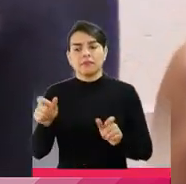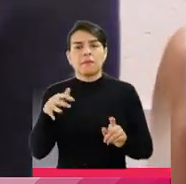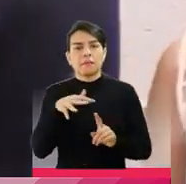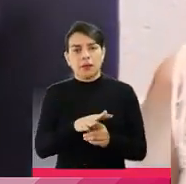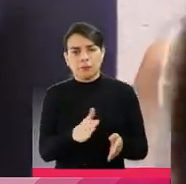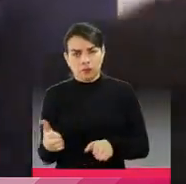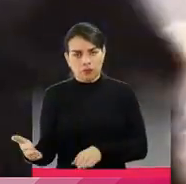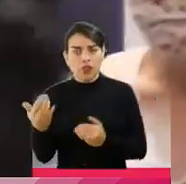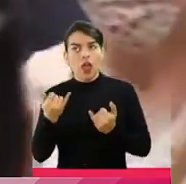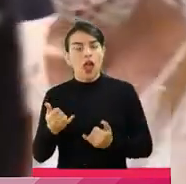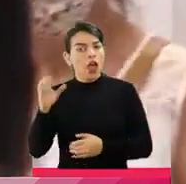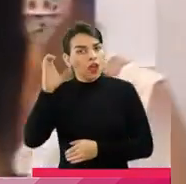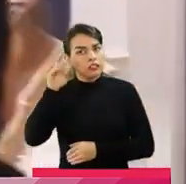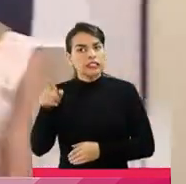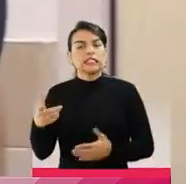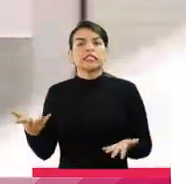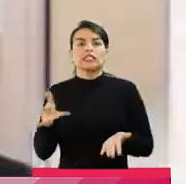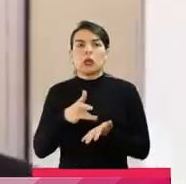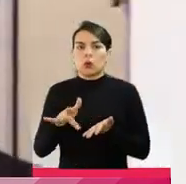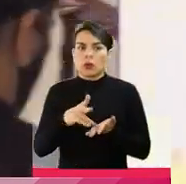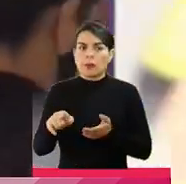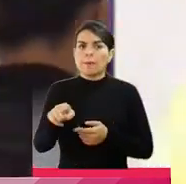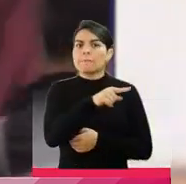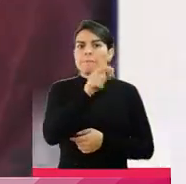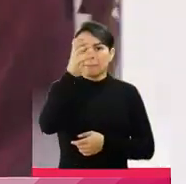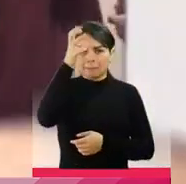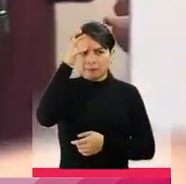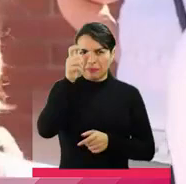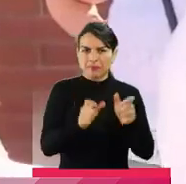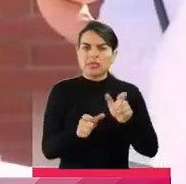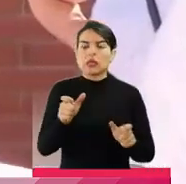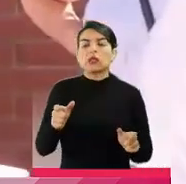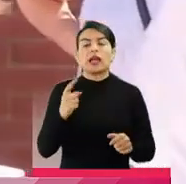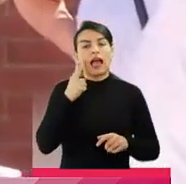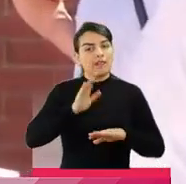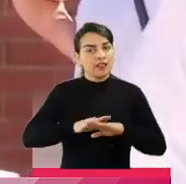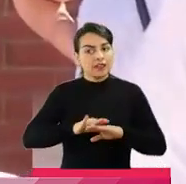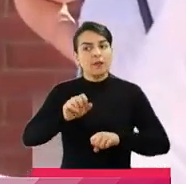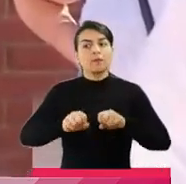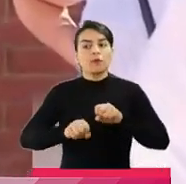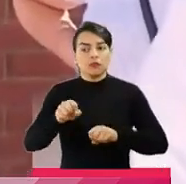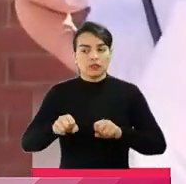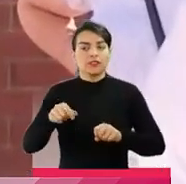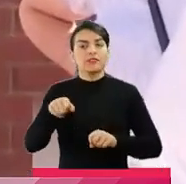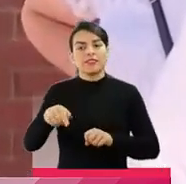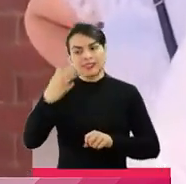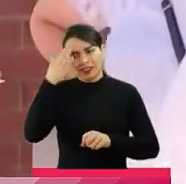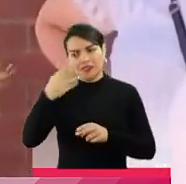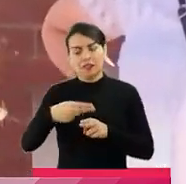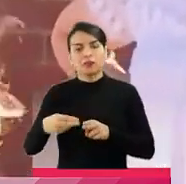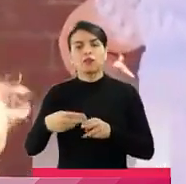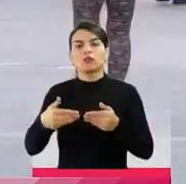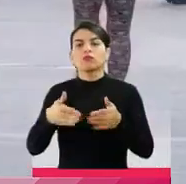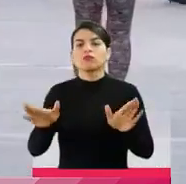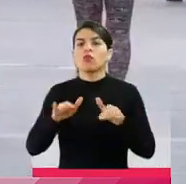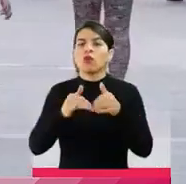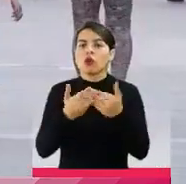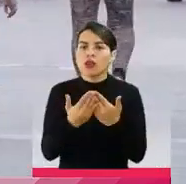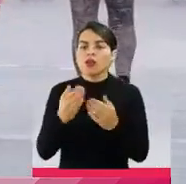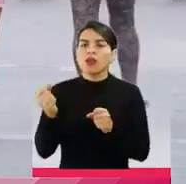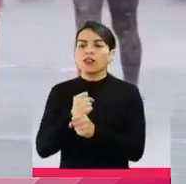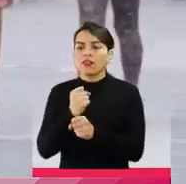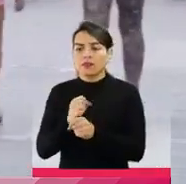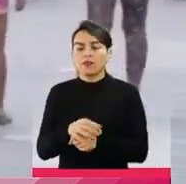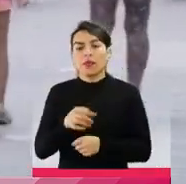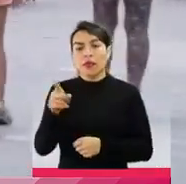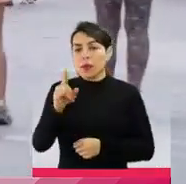cifras alarman a los expertos, ya que se espera que puedan aumentar con el regreso a las actividades escolares y laborales. En Madrid, una